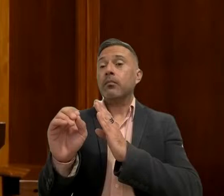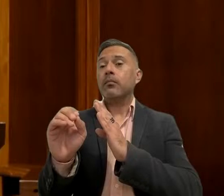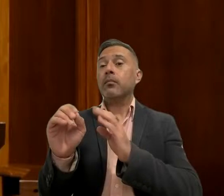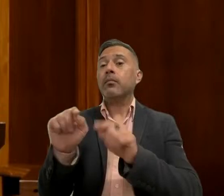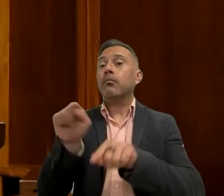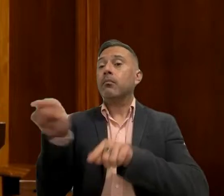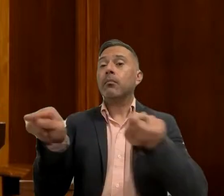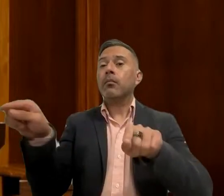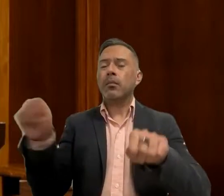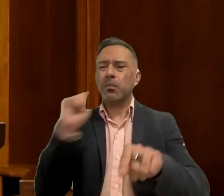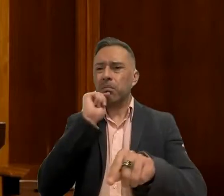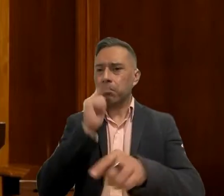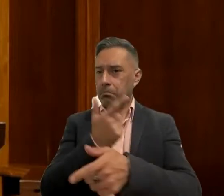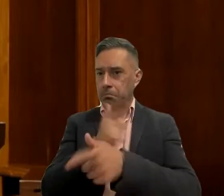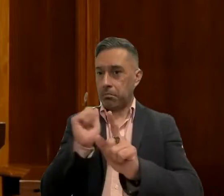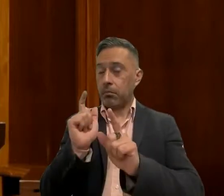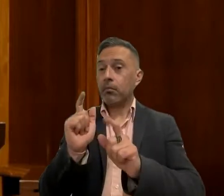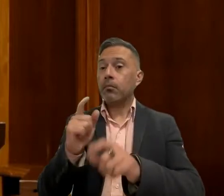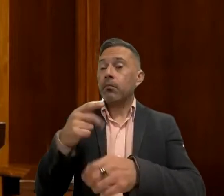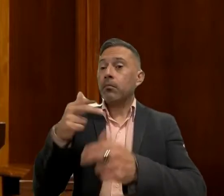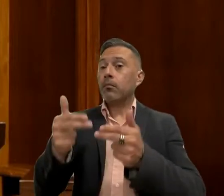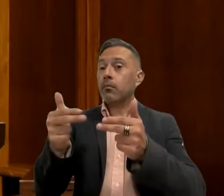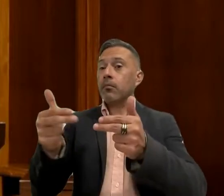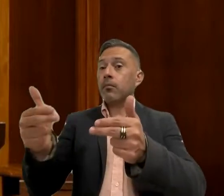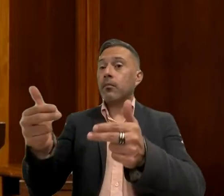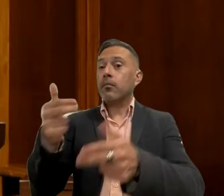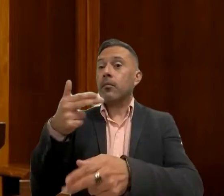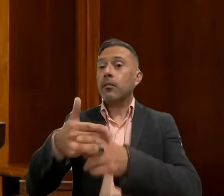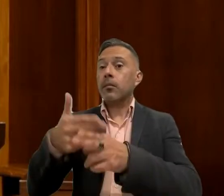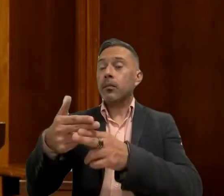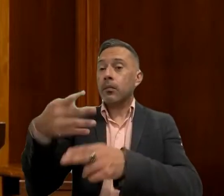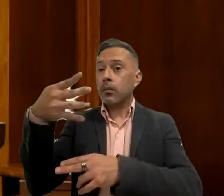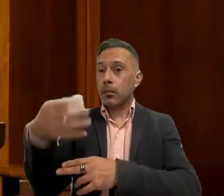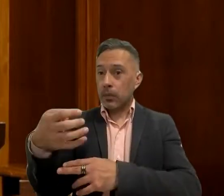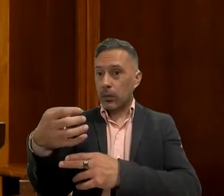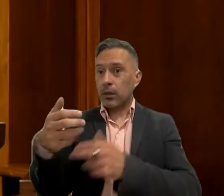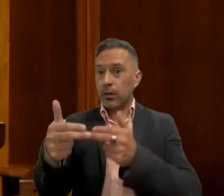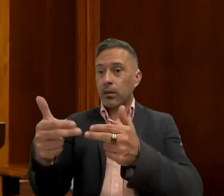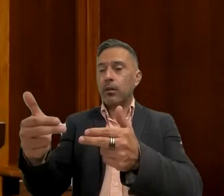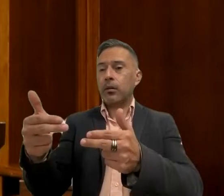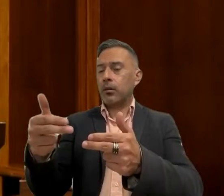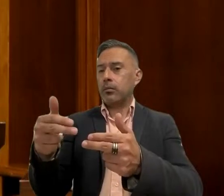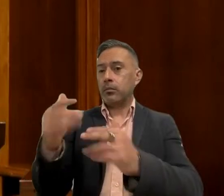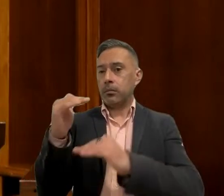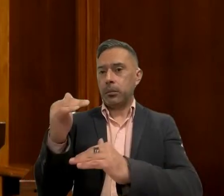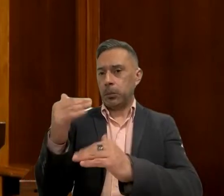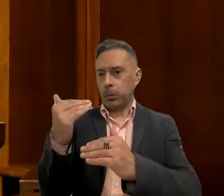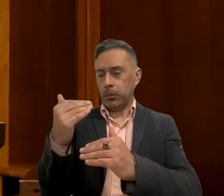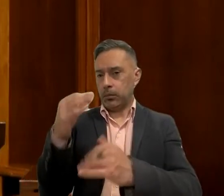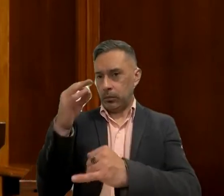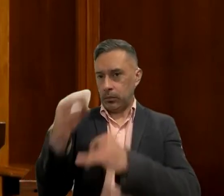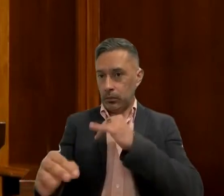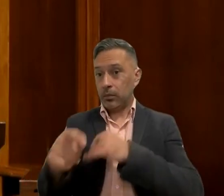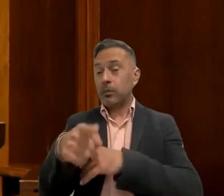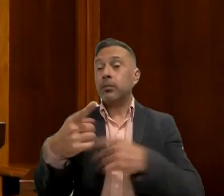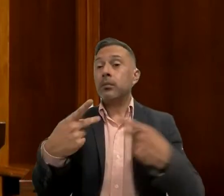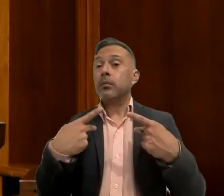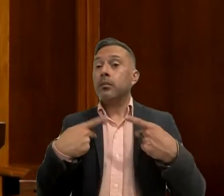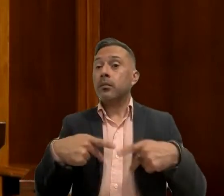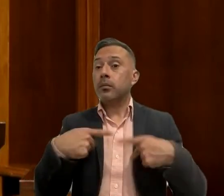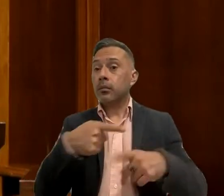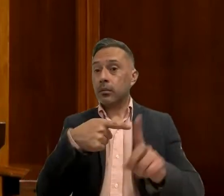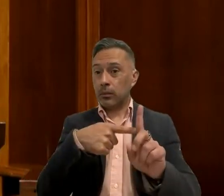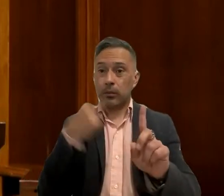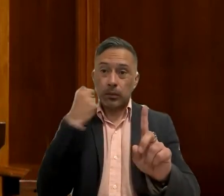en línea colateral hasta el 4º grado o de afinidad hasta el 2º grado con la persona que está ejerciendo la